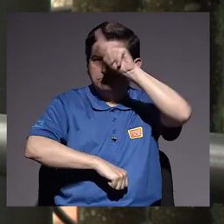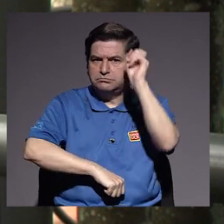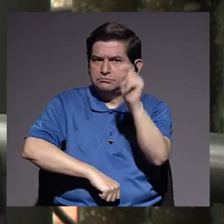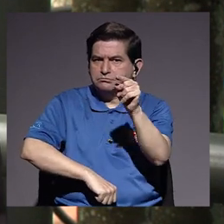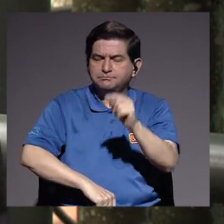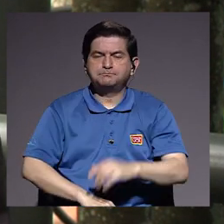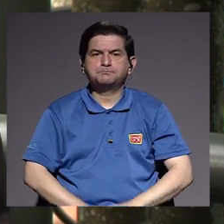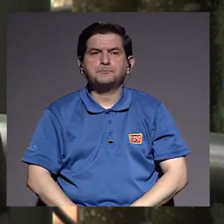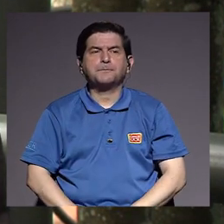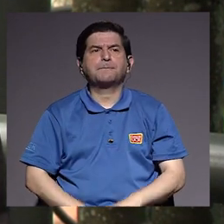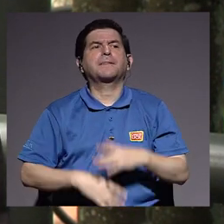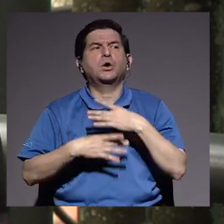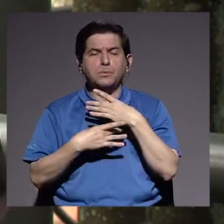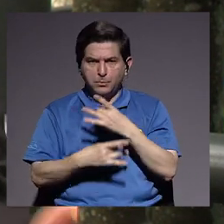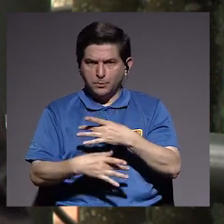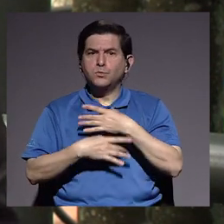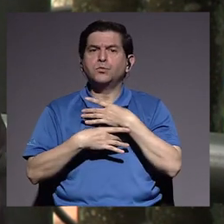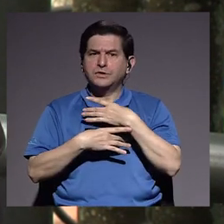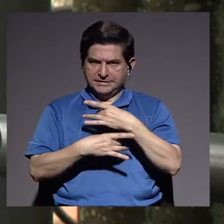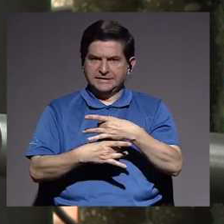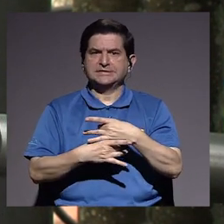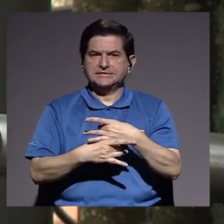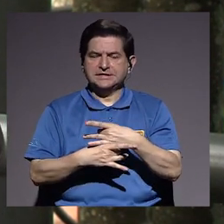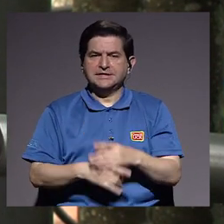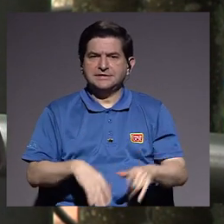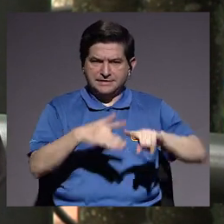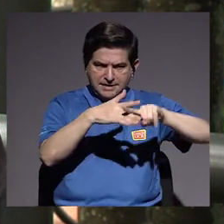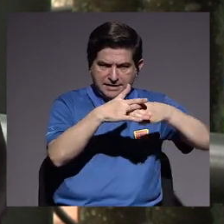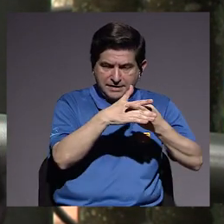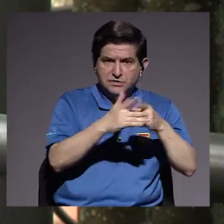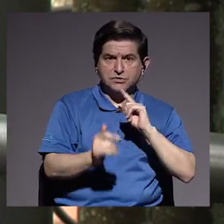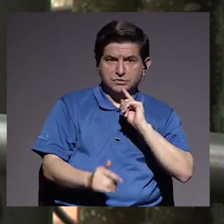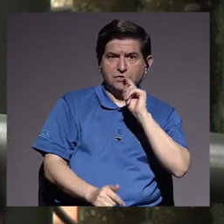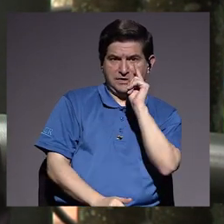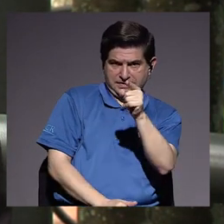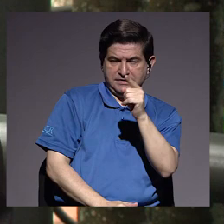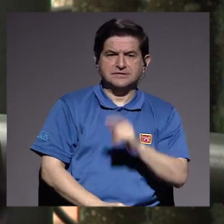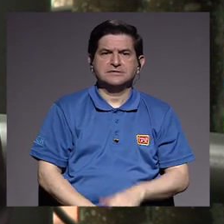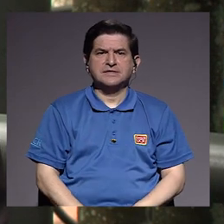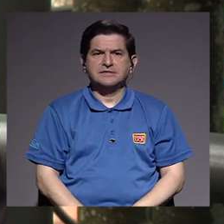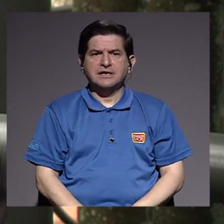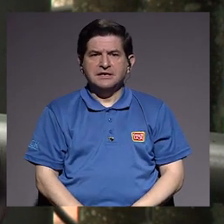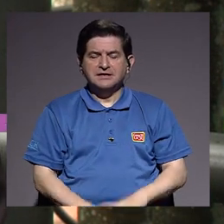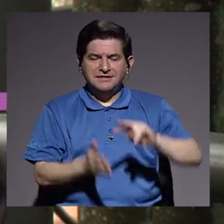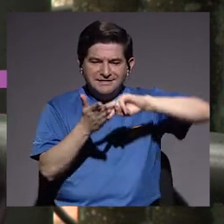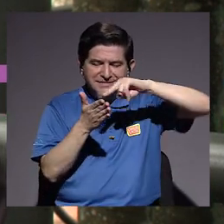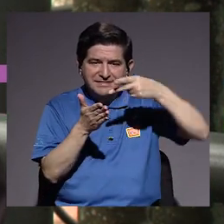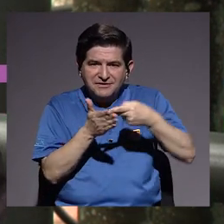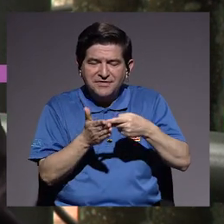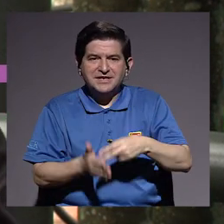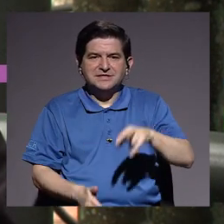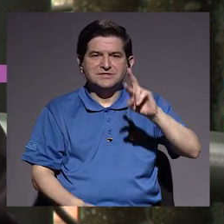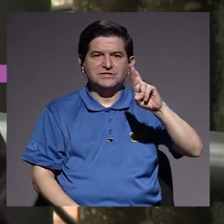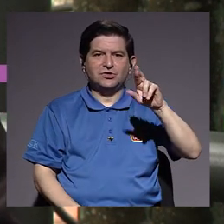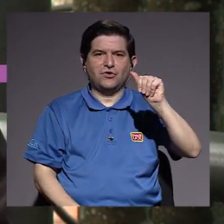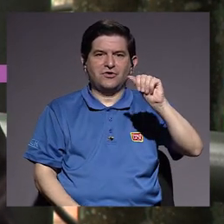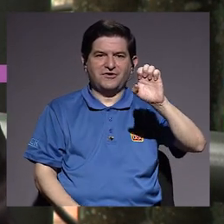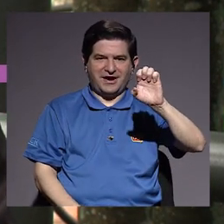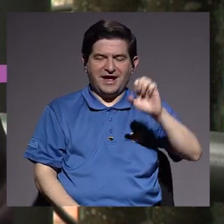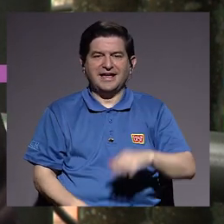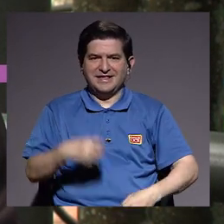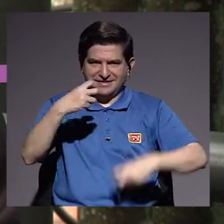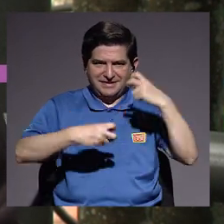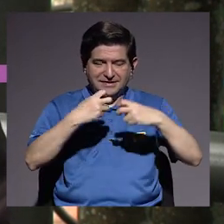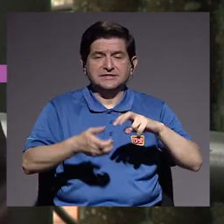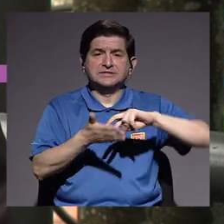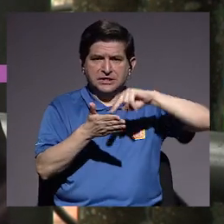es interesante la introducción que haces, ¿verdad?, en relación a la definición que da la Real Academia sobre crisis, porque en principio es una definición muy